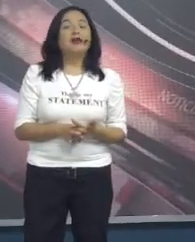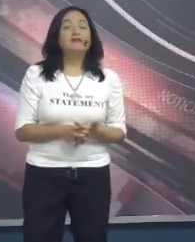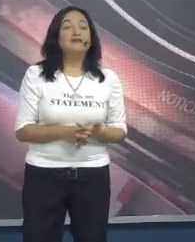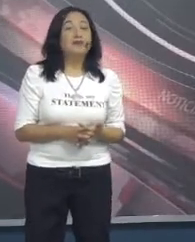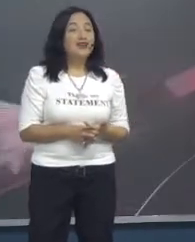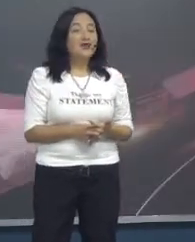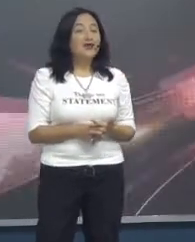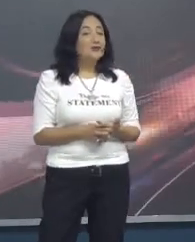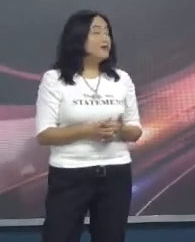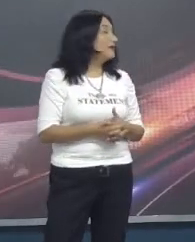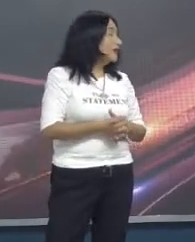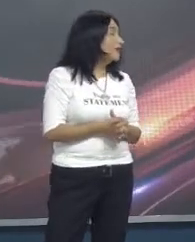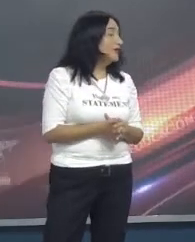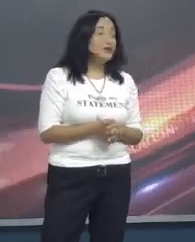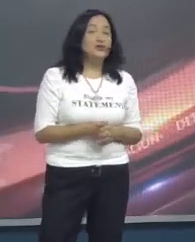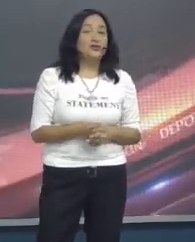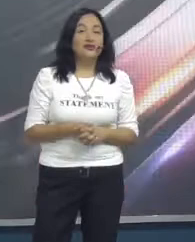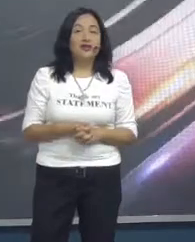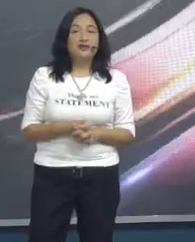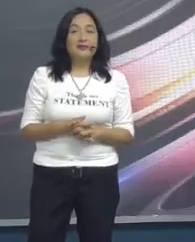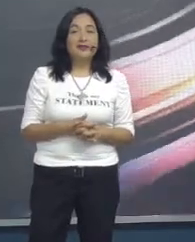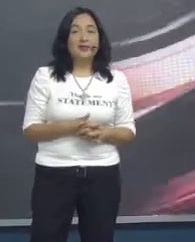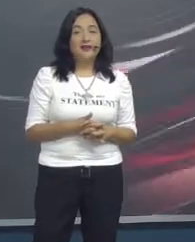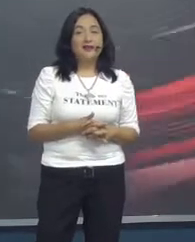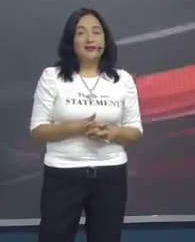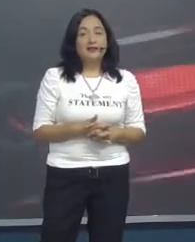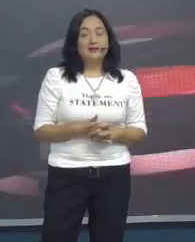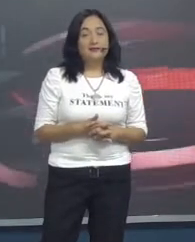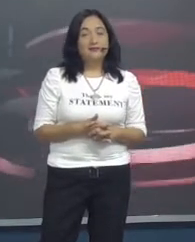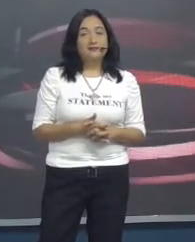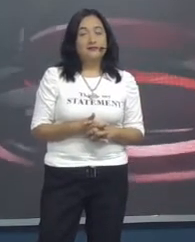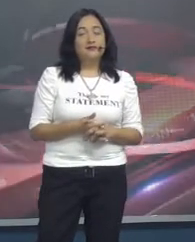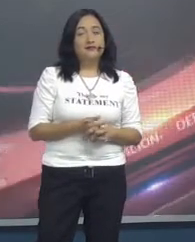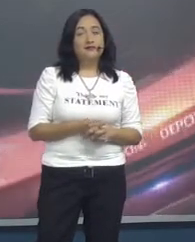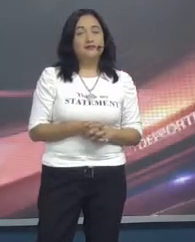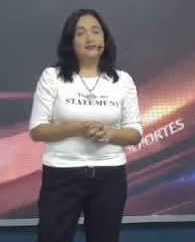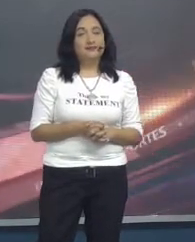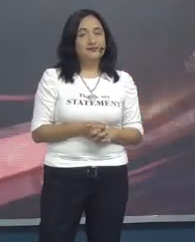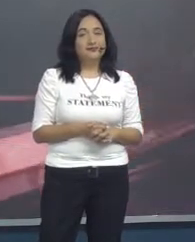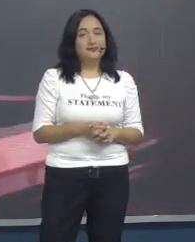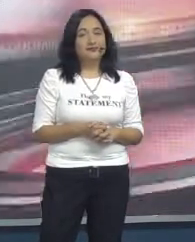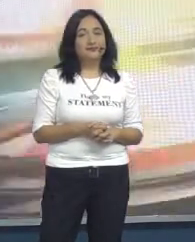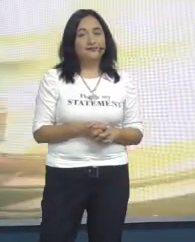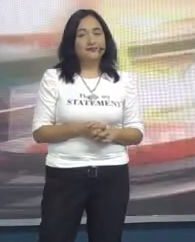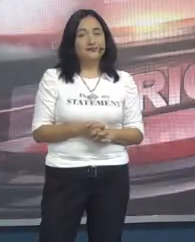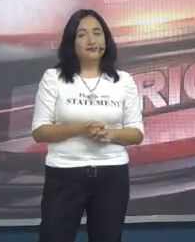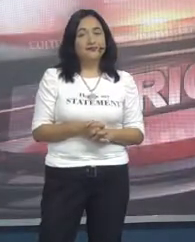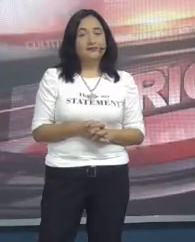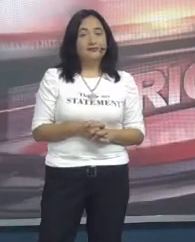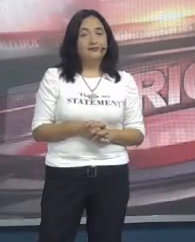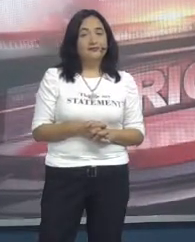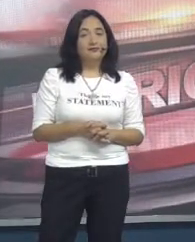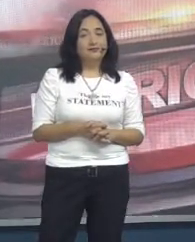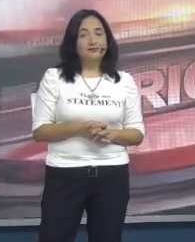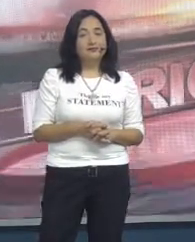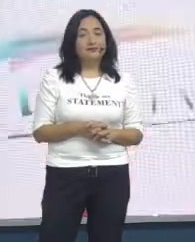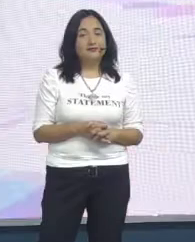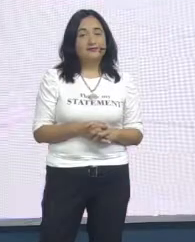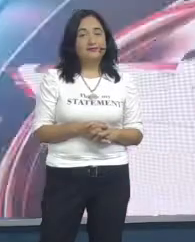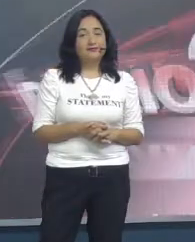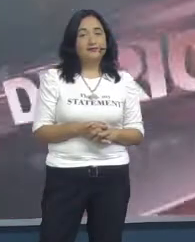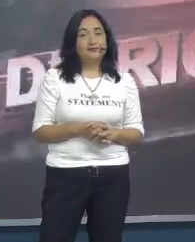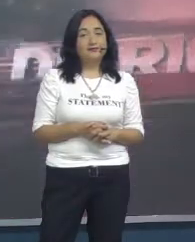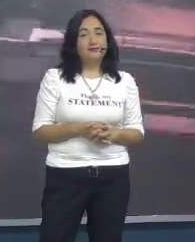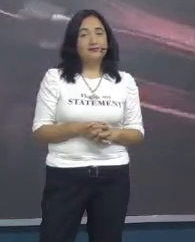sigue apelando al IPB para cumplir su sueño de la casa propia? Sí, siempre hay nuevas inscripciones